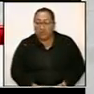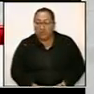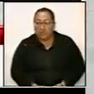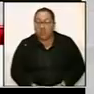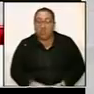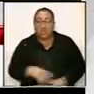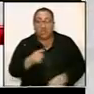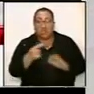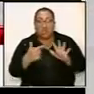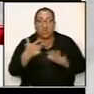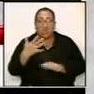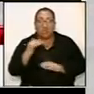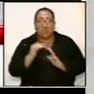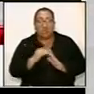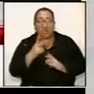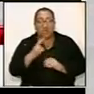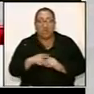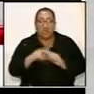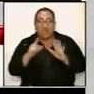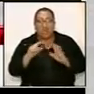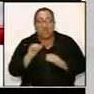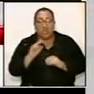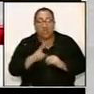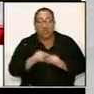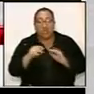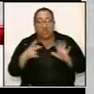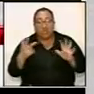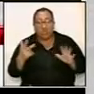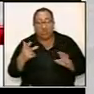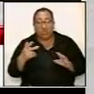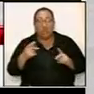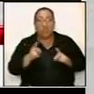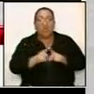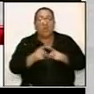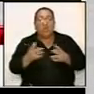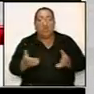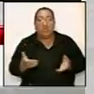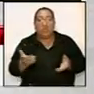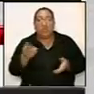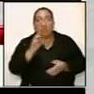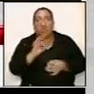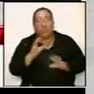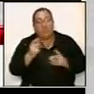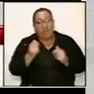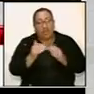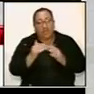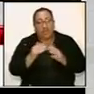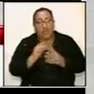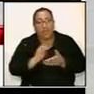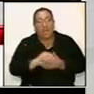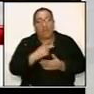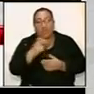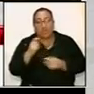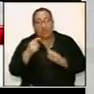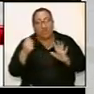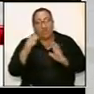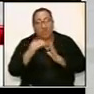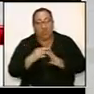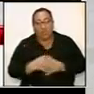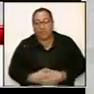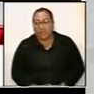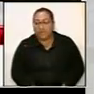175 millones el 2017, y el 2018 también una cifra parecida, más de 216